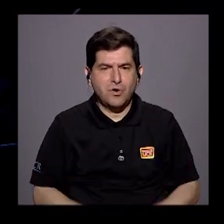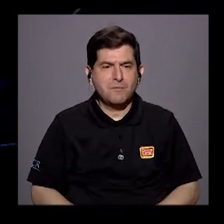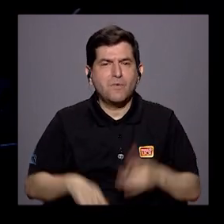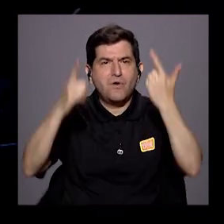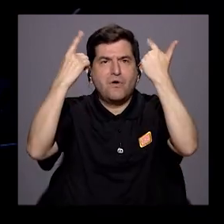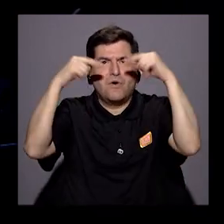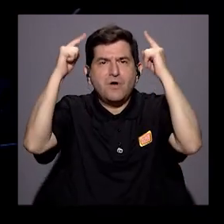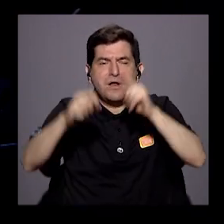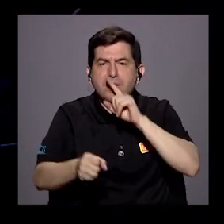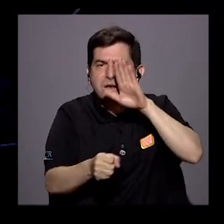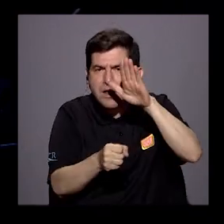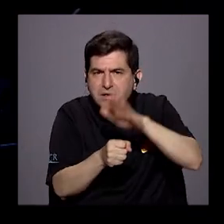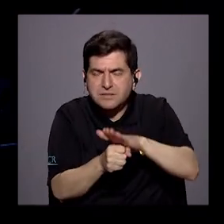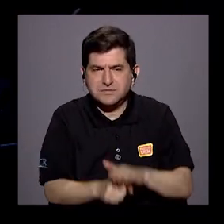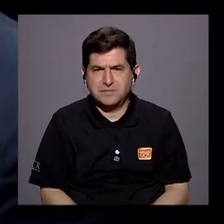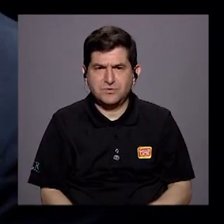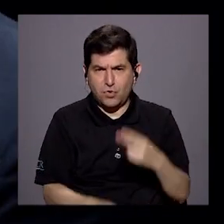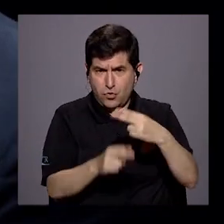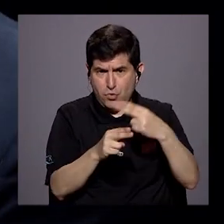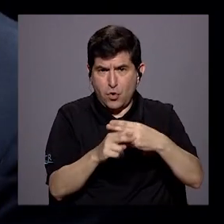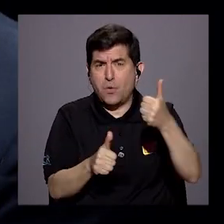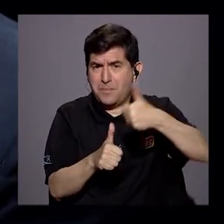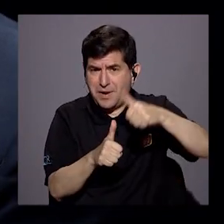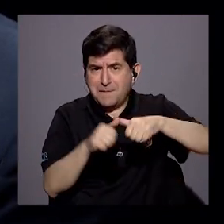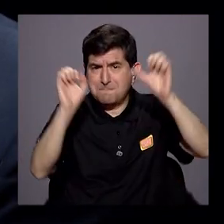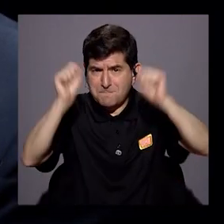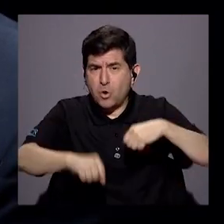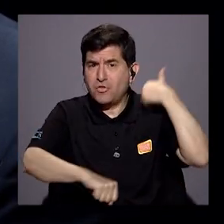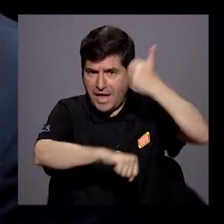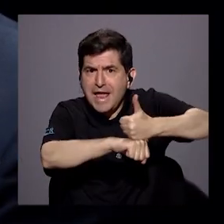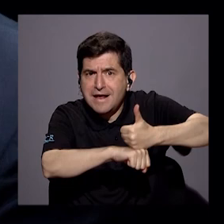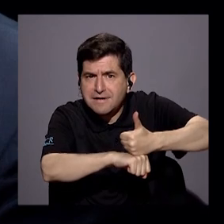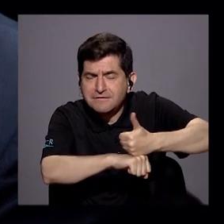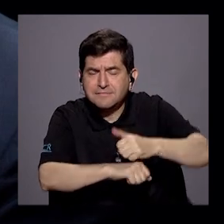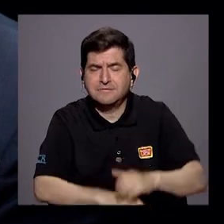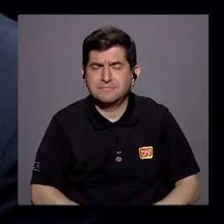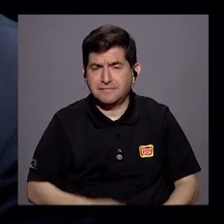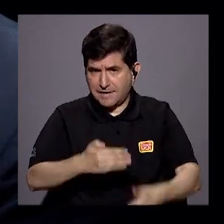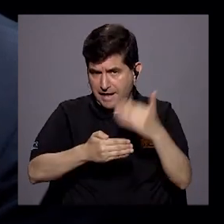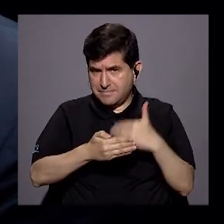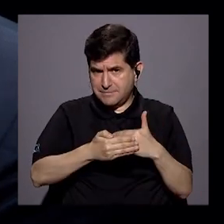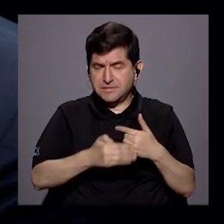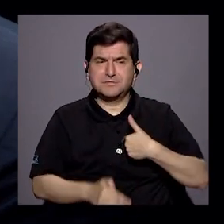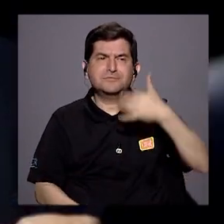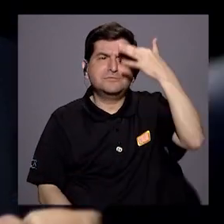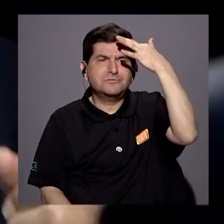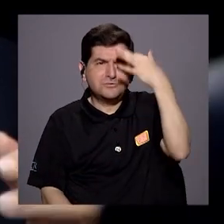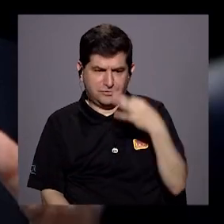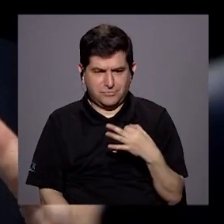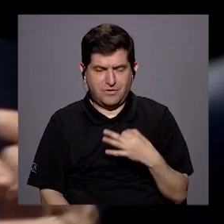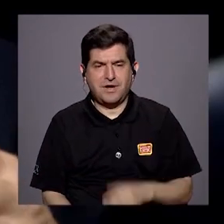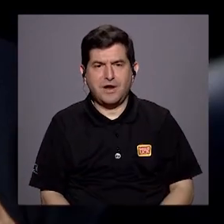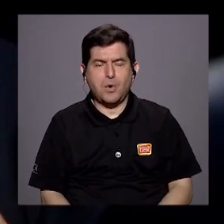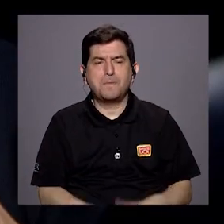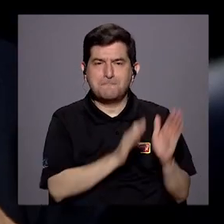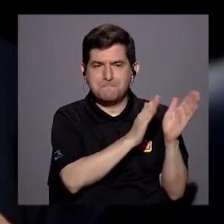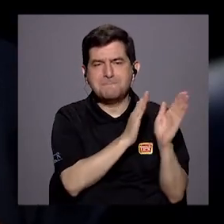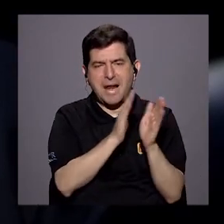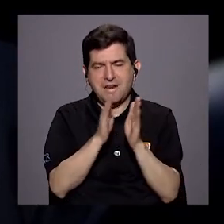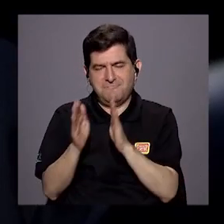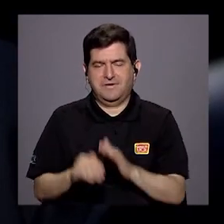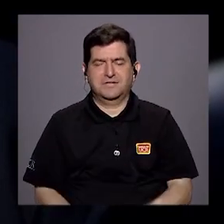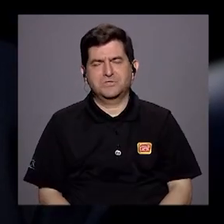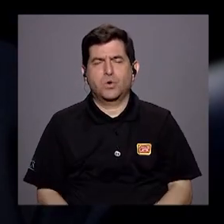encargado por velar por esa eficiencia sí podemos como poner en nombres y apellidos antes de irnos a este corte bueno yo creo que